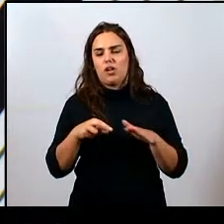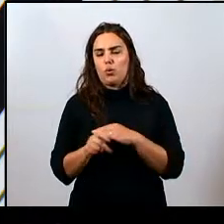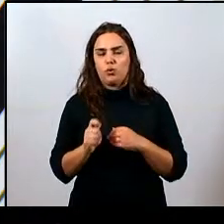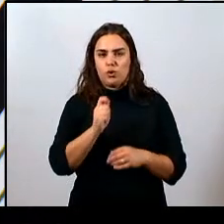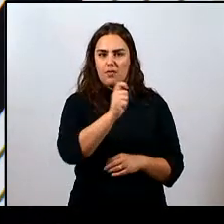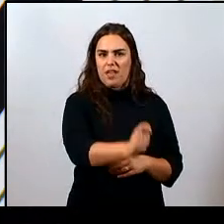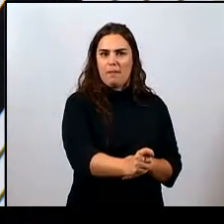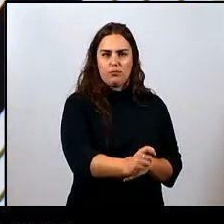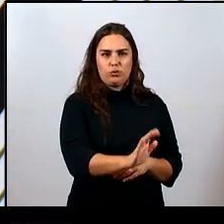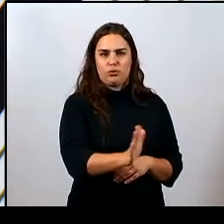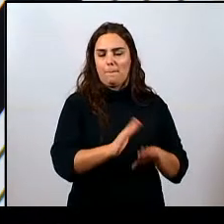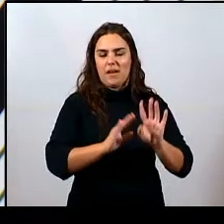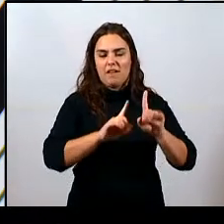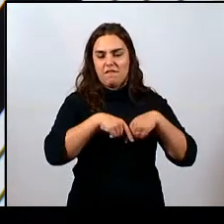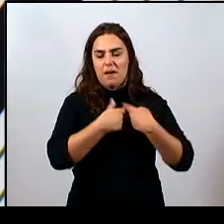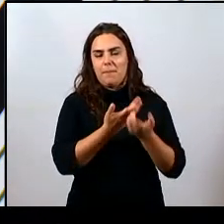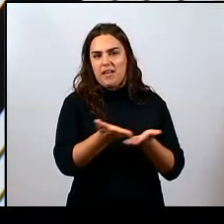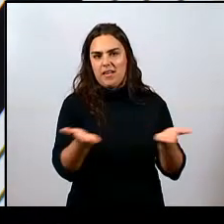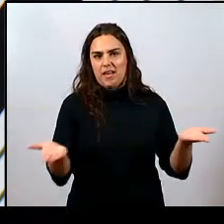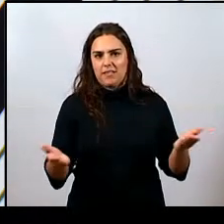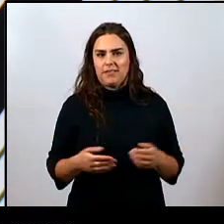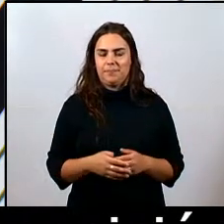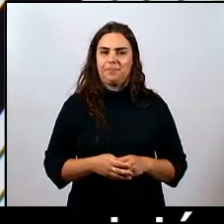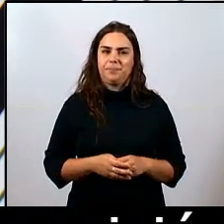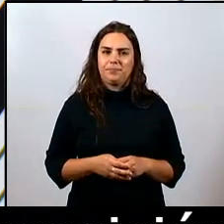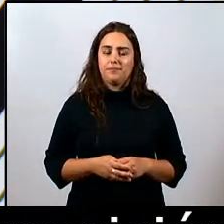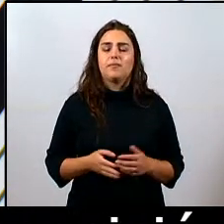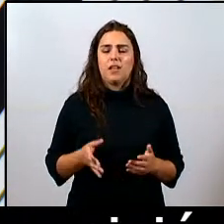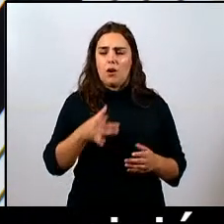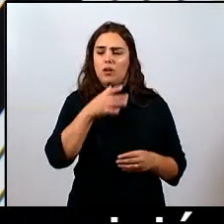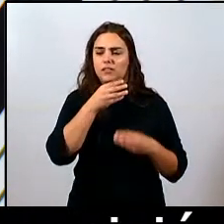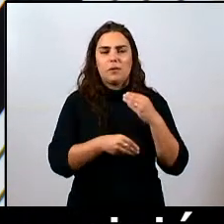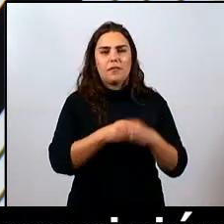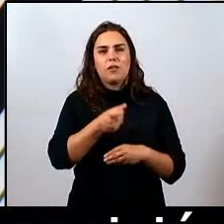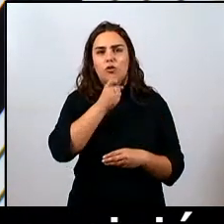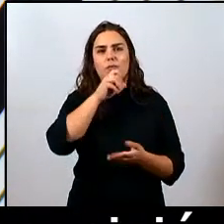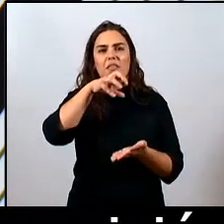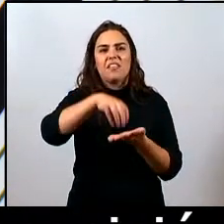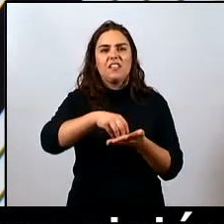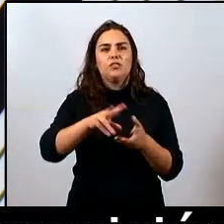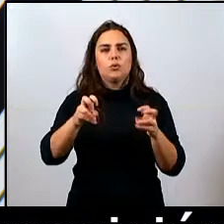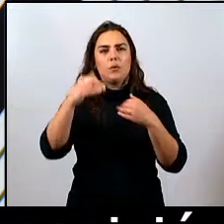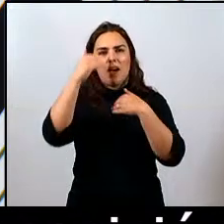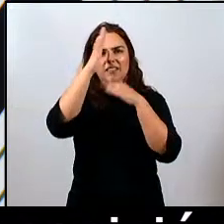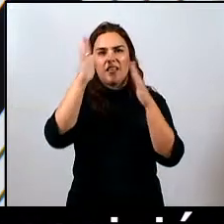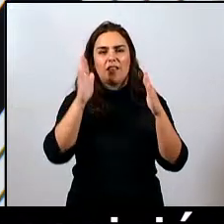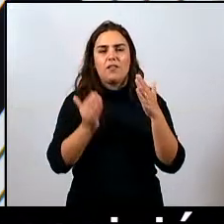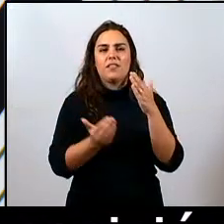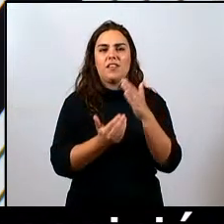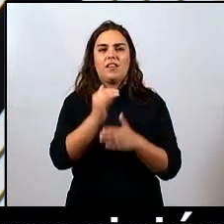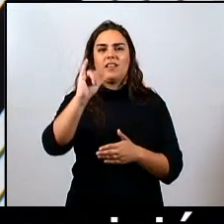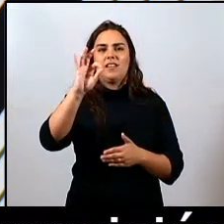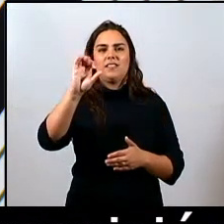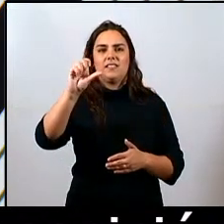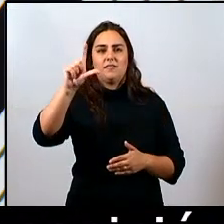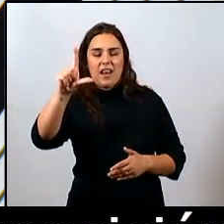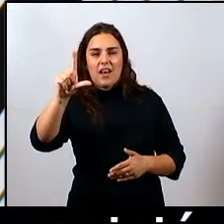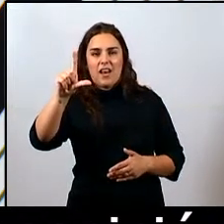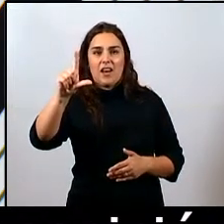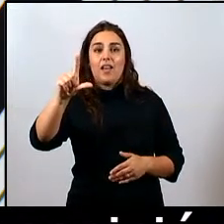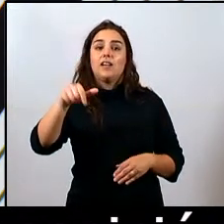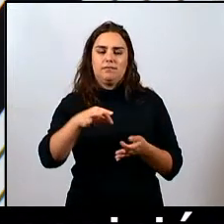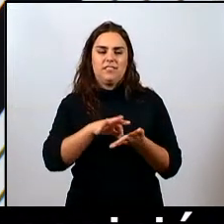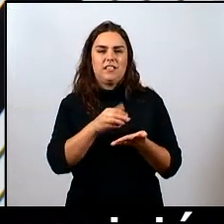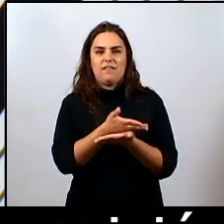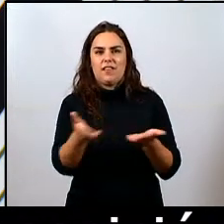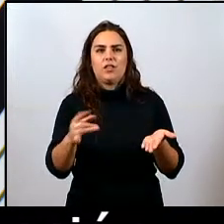a disposición de estas familias y de los pacientes. Lo estamos haciendo desde el nuevo centro de atención diurna, desde el Isabel Zendal, que está al servicio de todo el